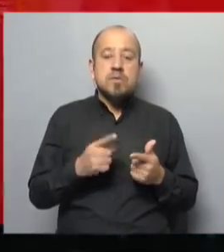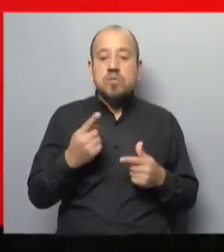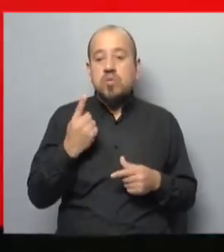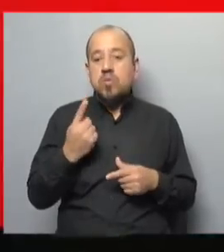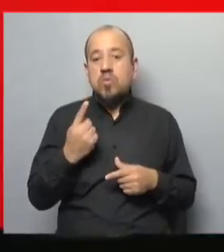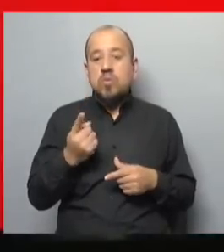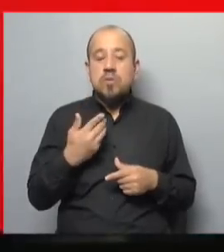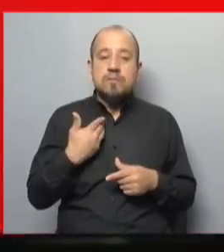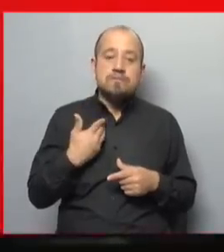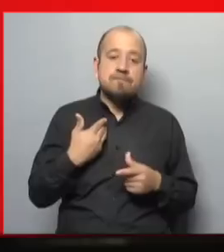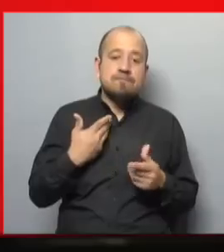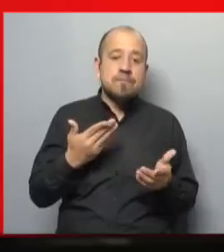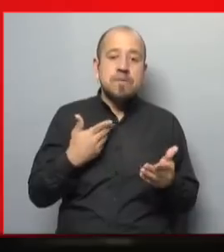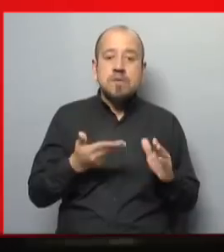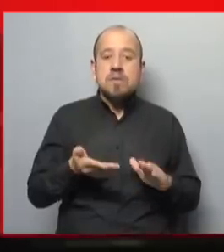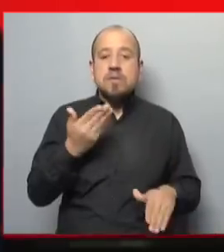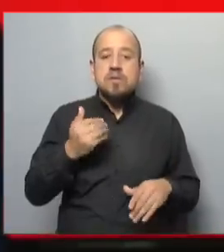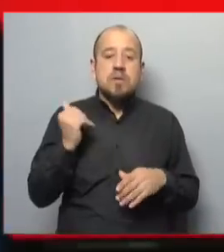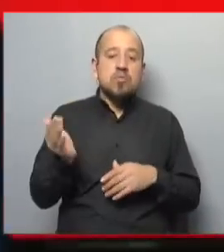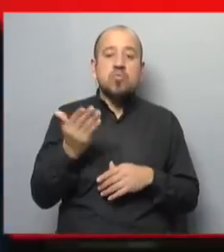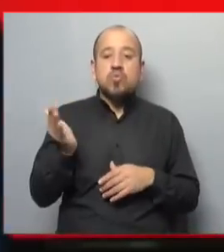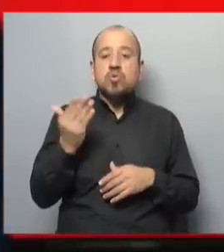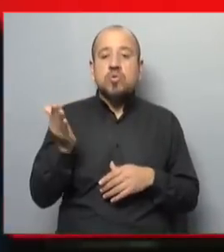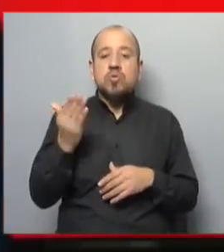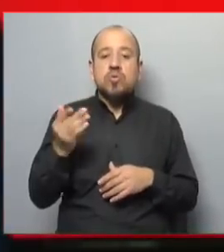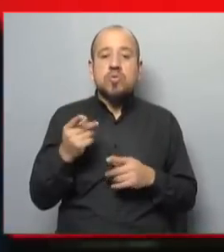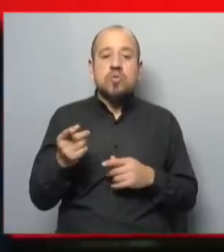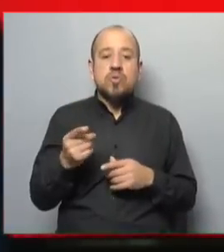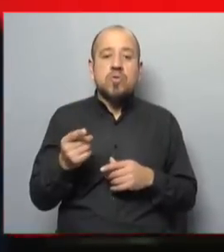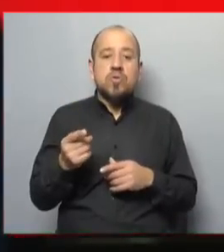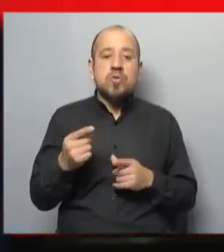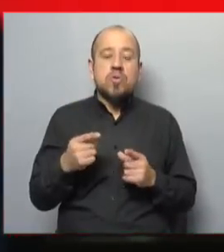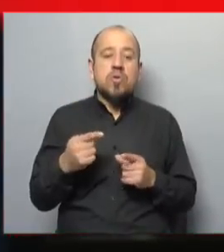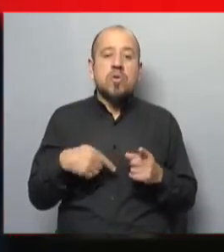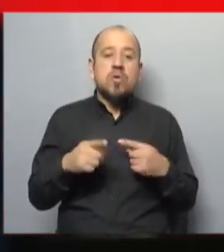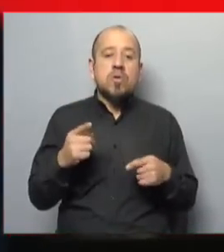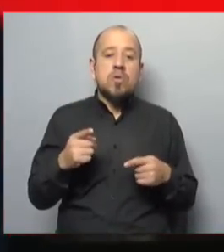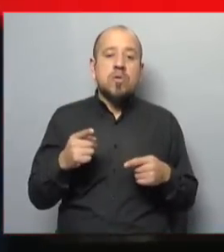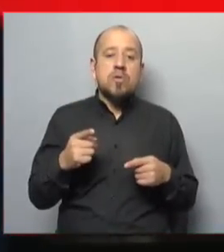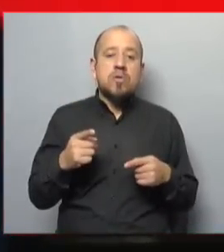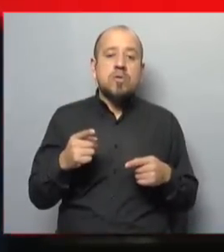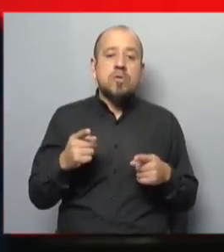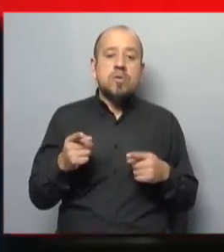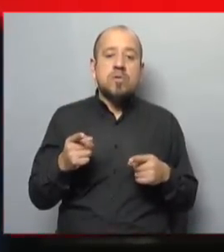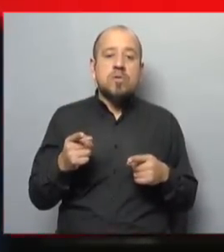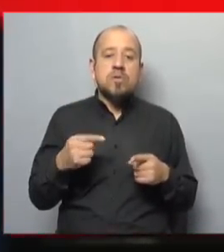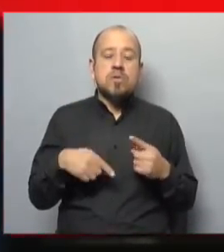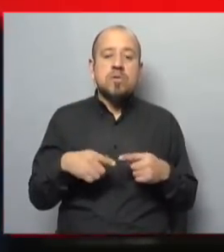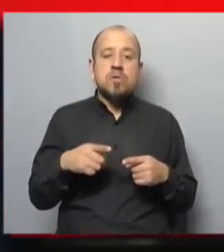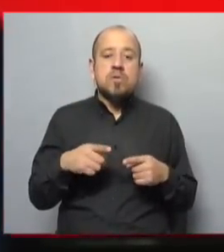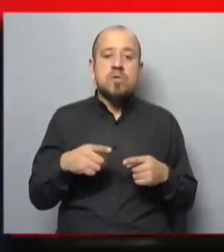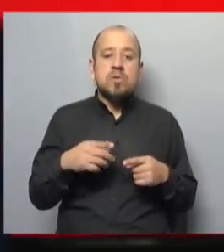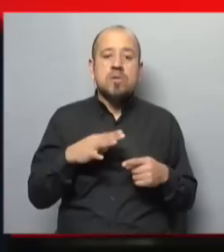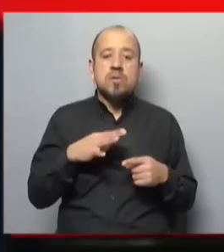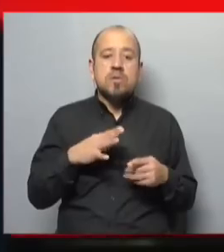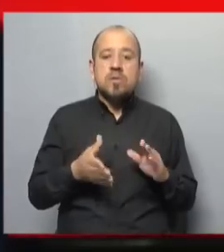lamentable tener tendrás que aumentar la producción dicho esto queda feo pero es así porque aparece un producto el futbolista no lo